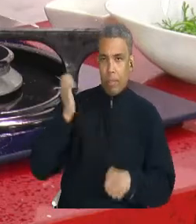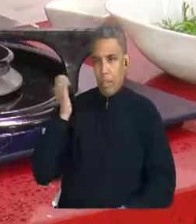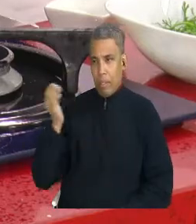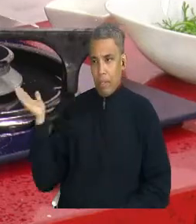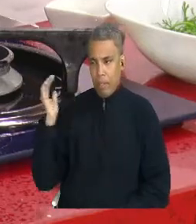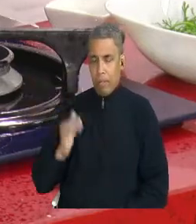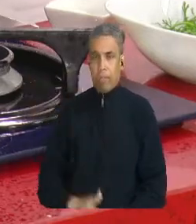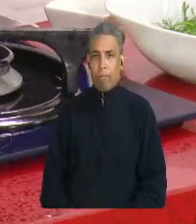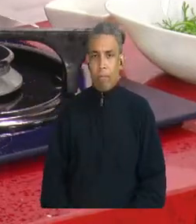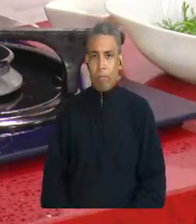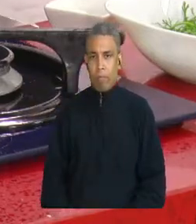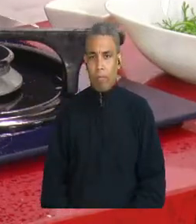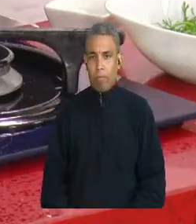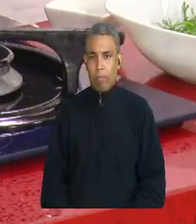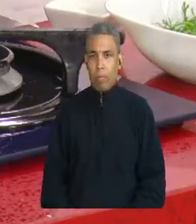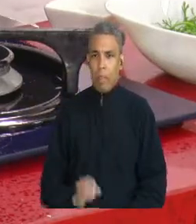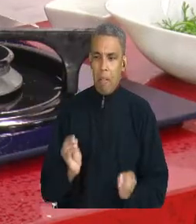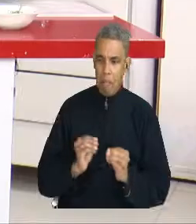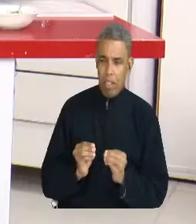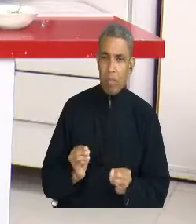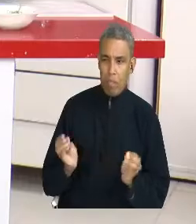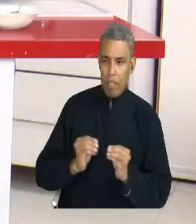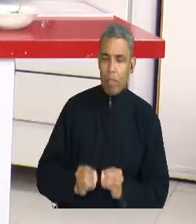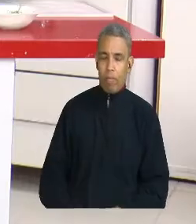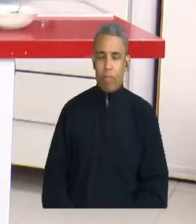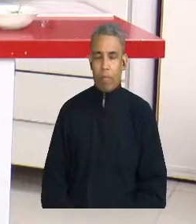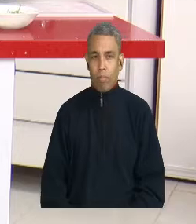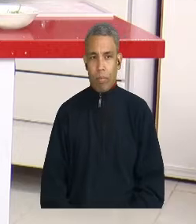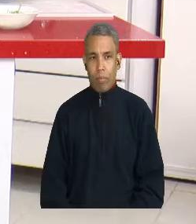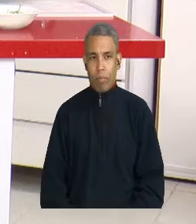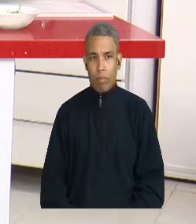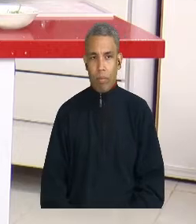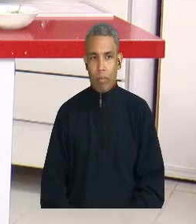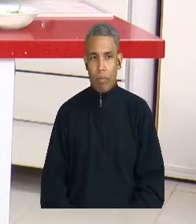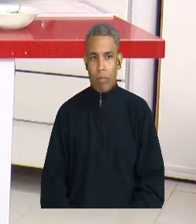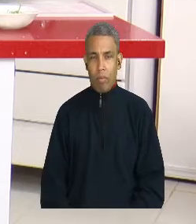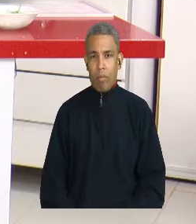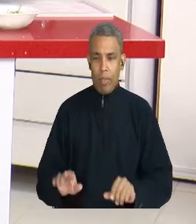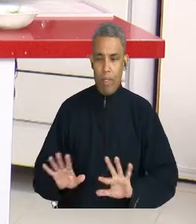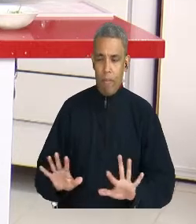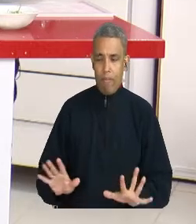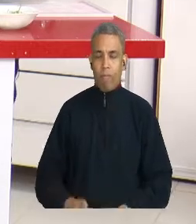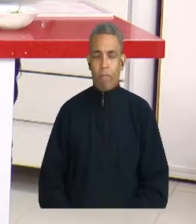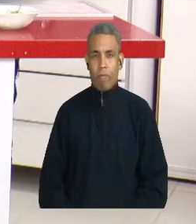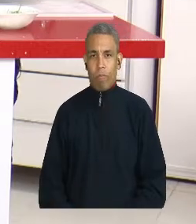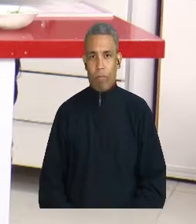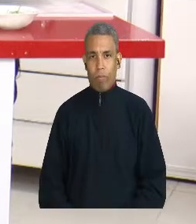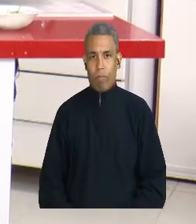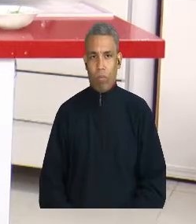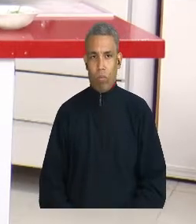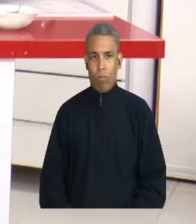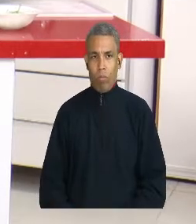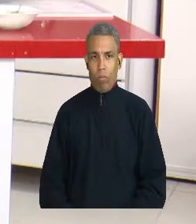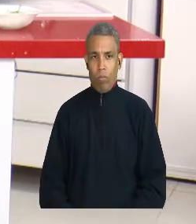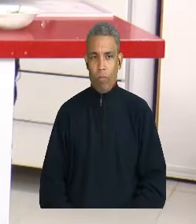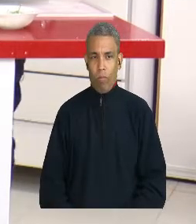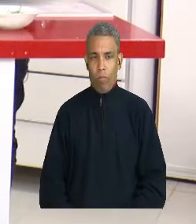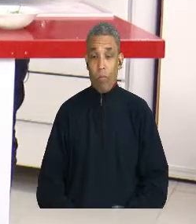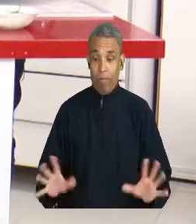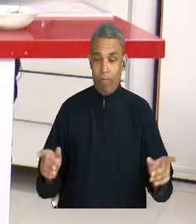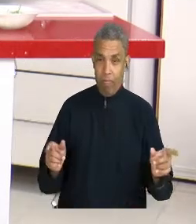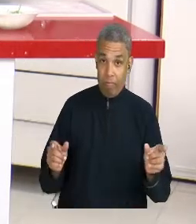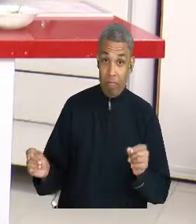cucharilla. Así está bien. ¿Otro poquitico puede ser? Sí, ya. Bien. Listo. Entonces ya vamos